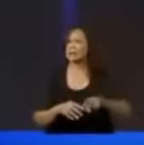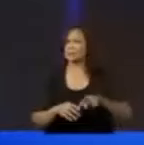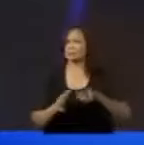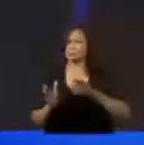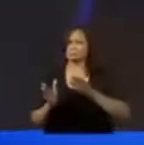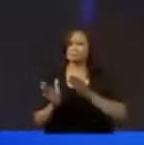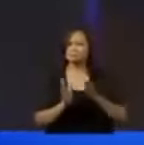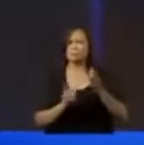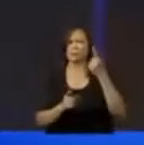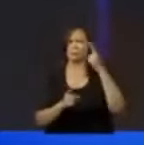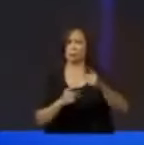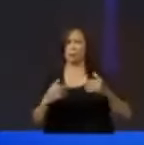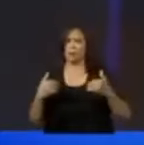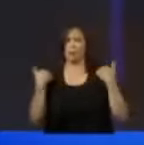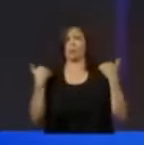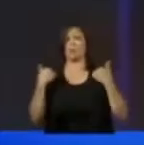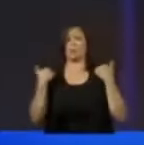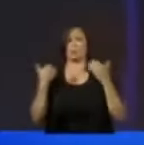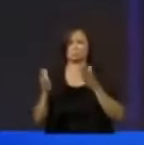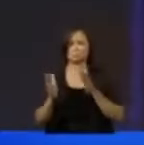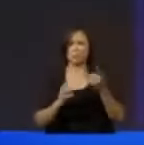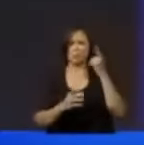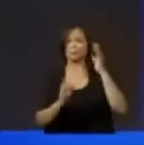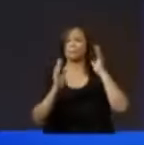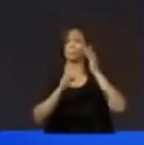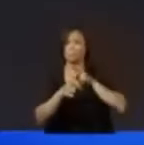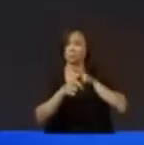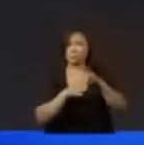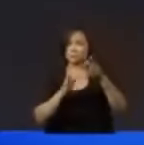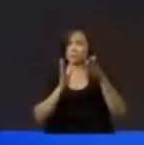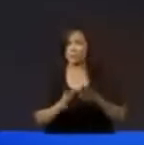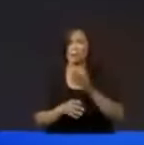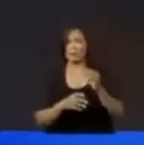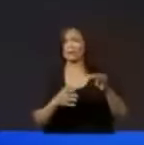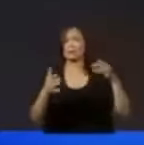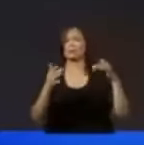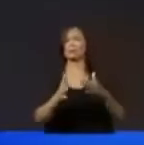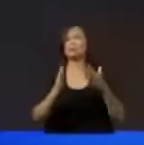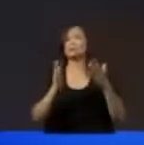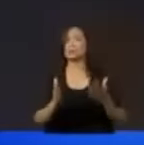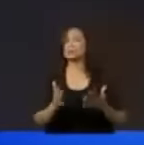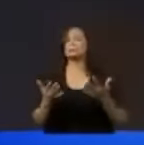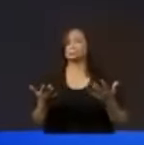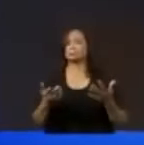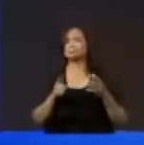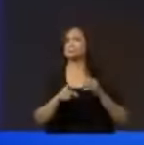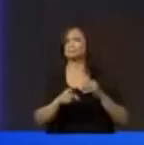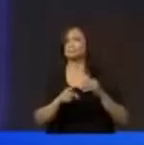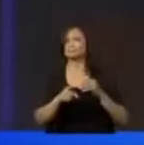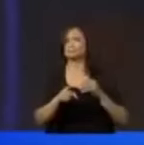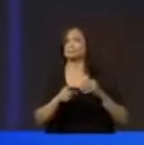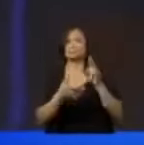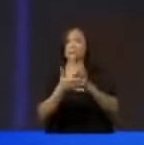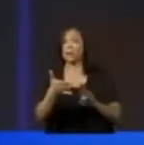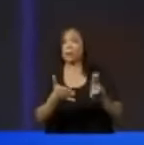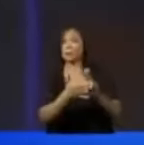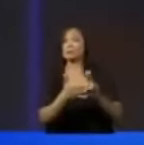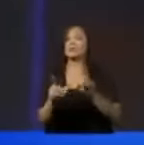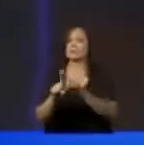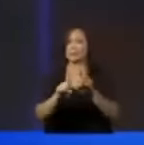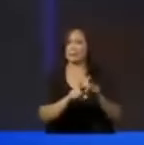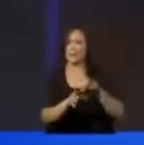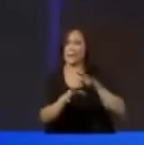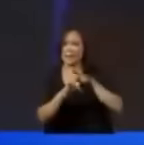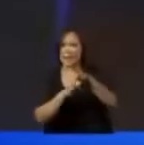que prepararnos, preparar a la juventud, preparar a los profesionales, preparar a los estudiantes, no solamente en el nivel universitario, sino